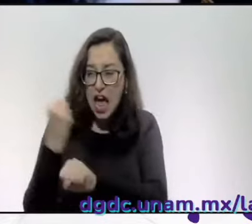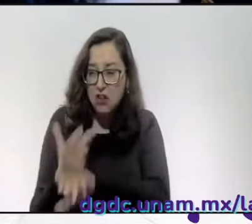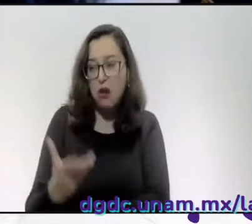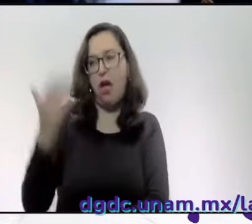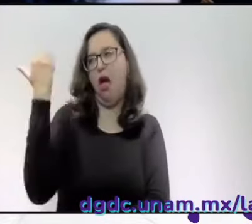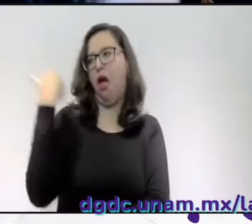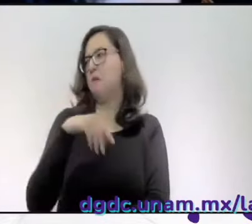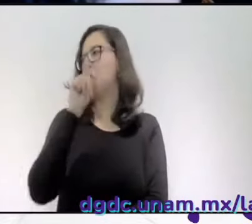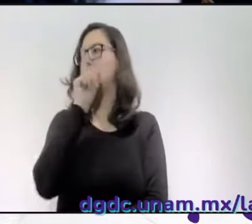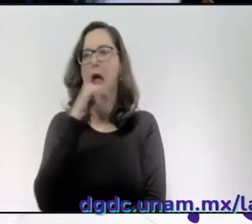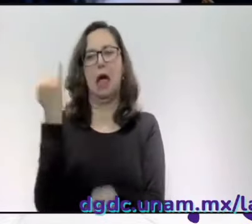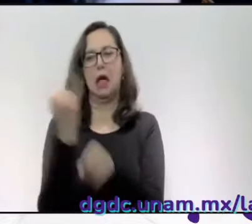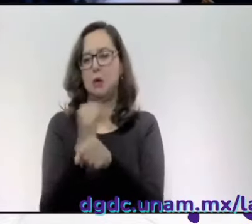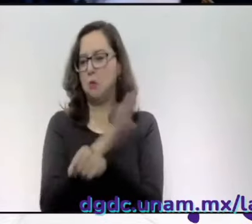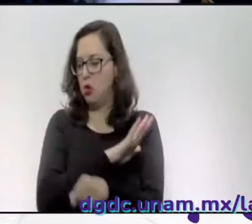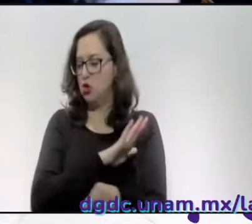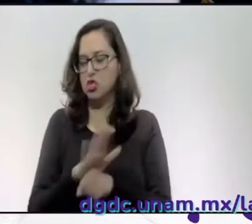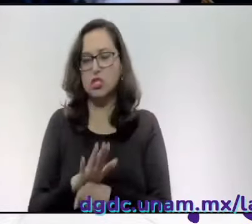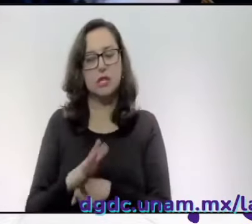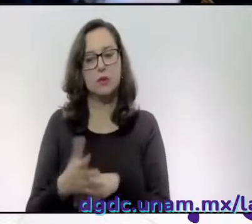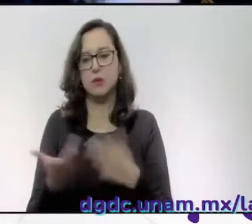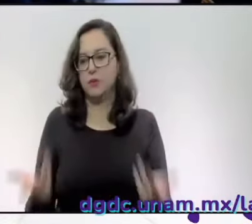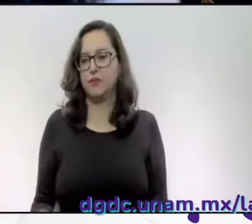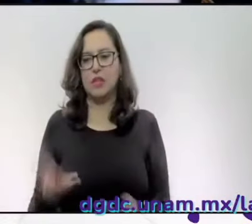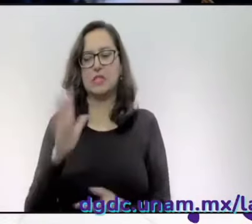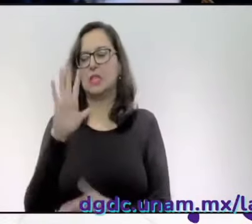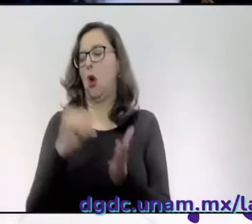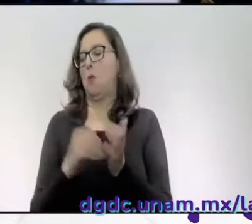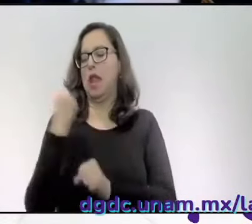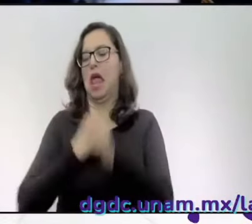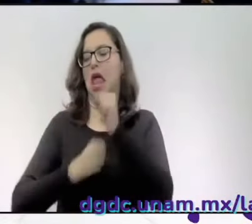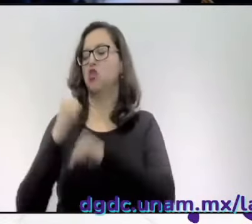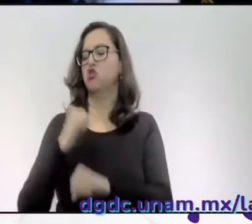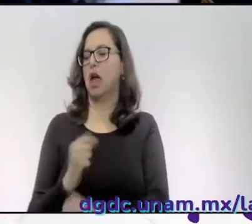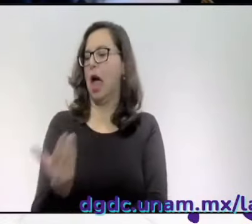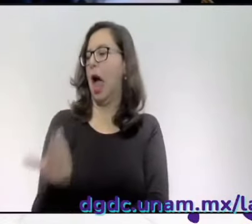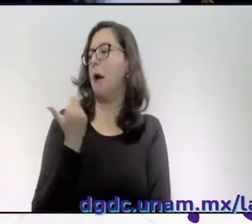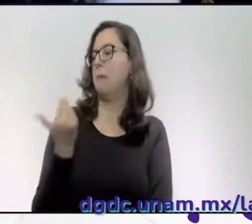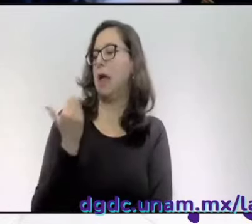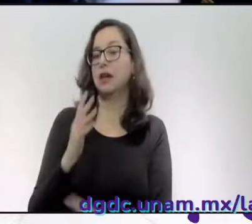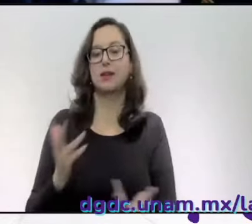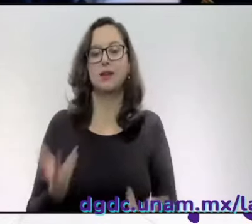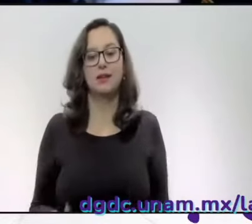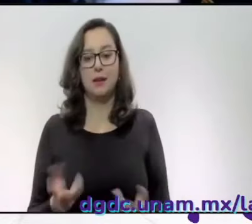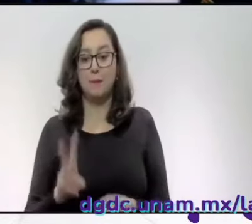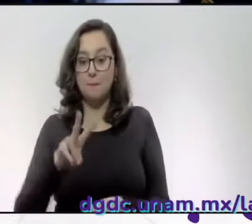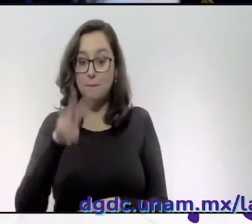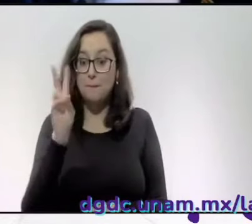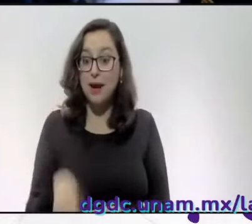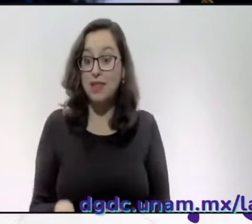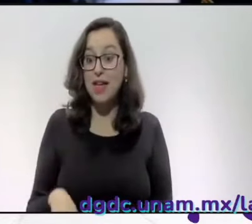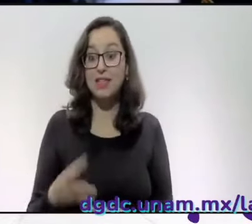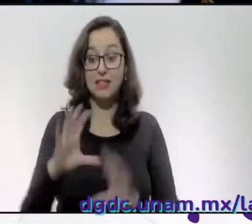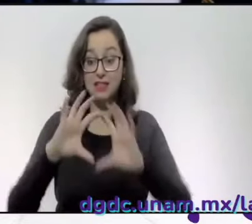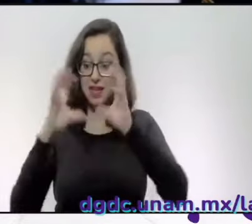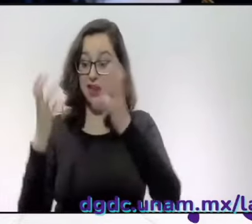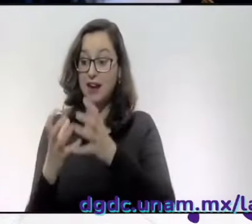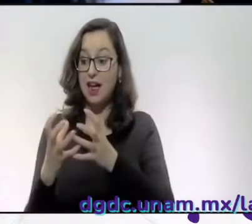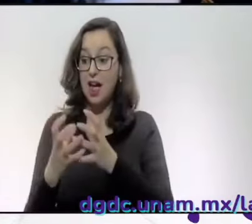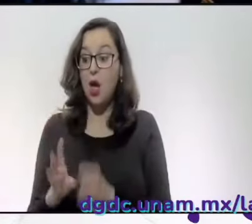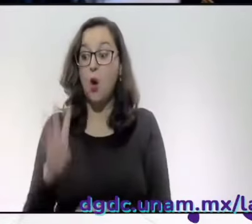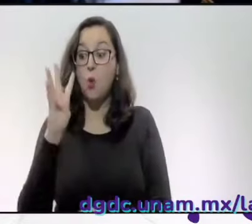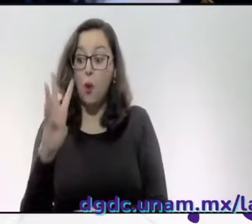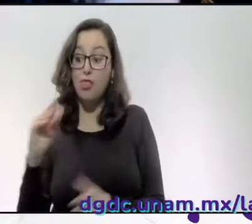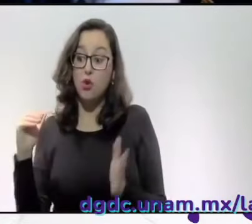años, pero la evidencia de que es muchísimo más antigua es brutal. La Tierra tiene 4.500 millones de años y el universo es como 3 veces más